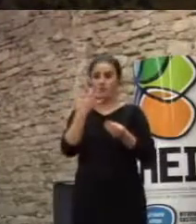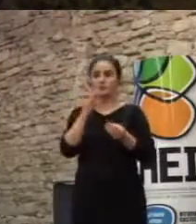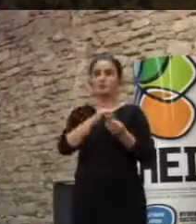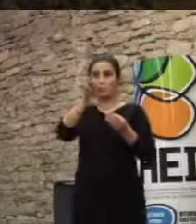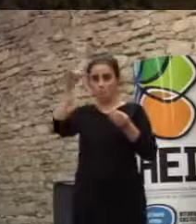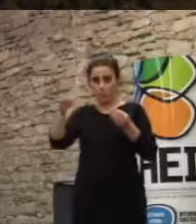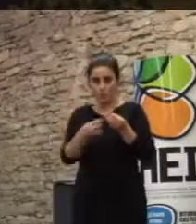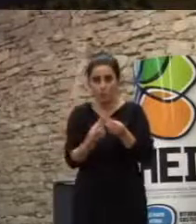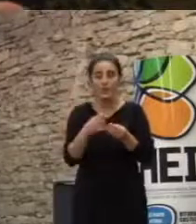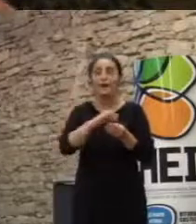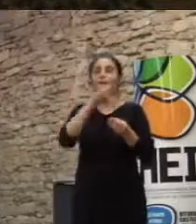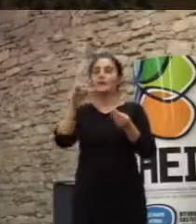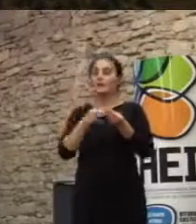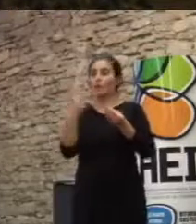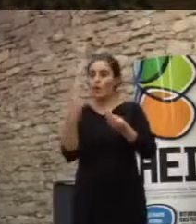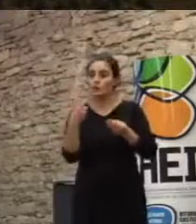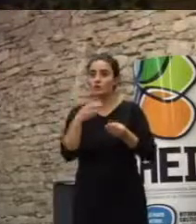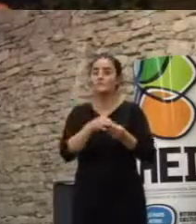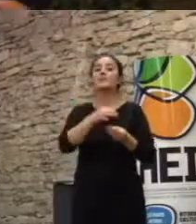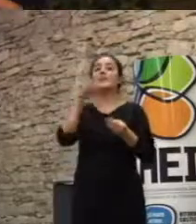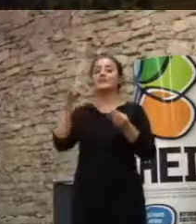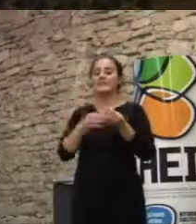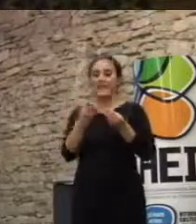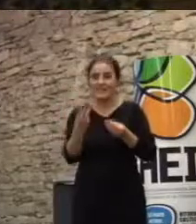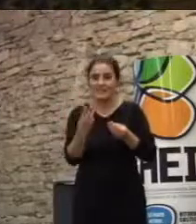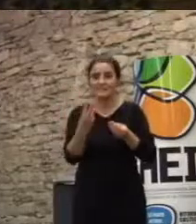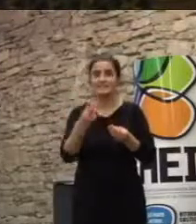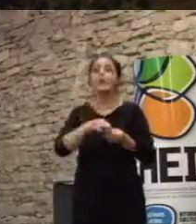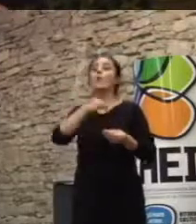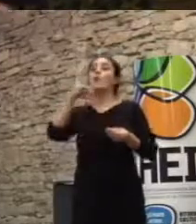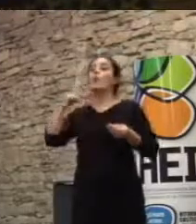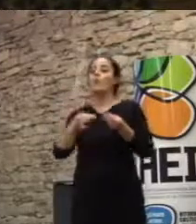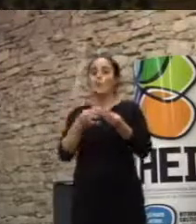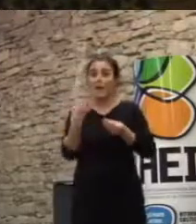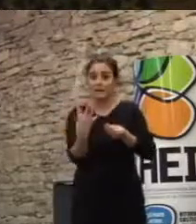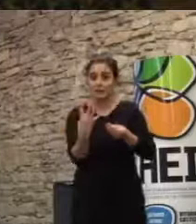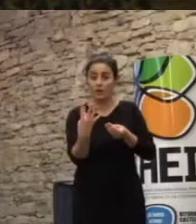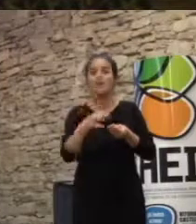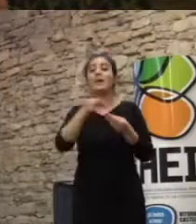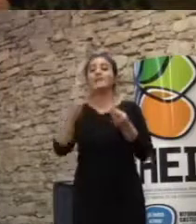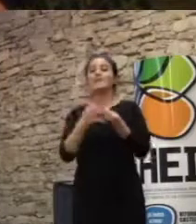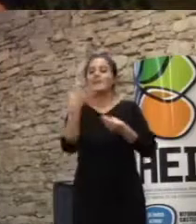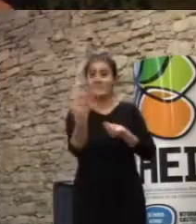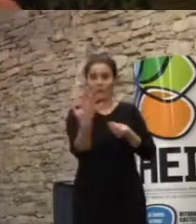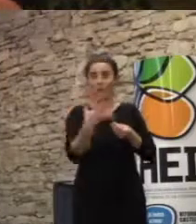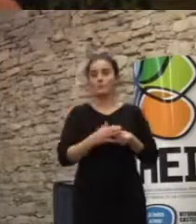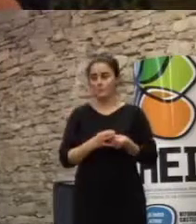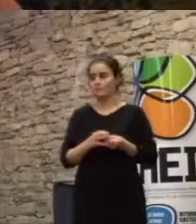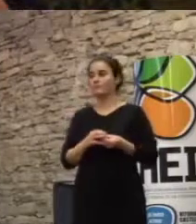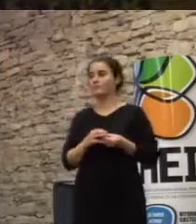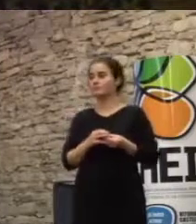bajamos una y bajamos 2 y bajamos 3 y bajamos 4 y bajamos 5 y